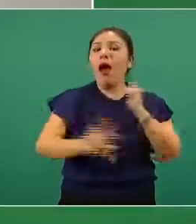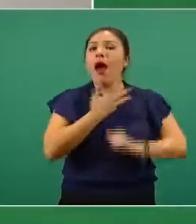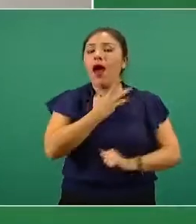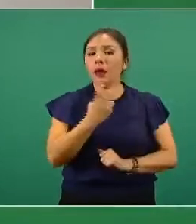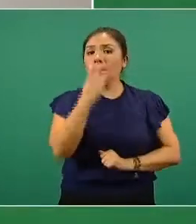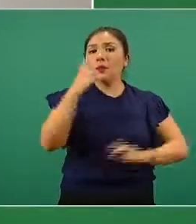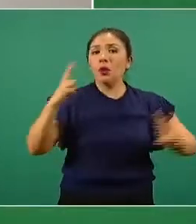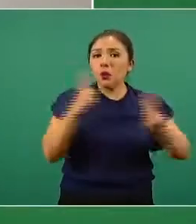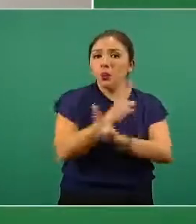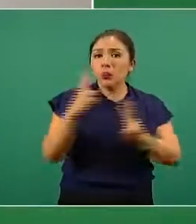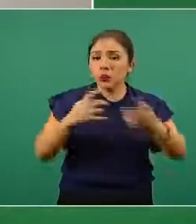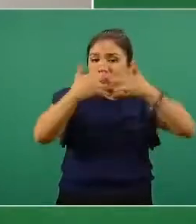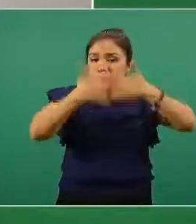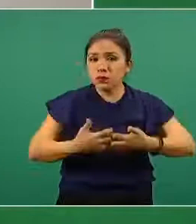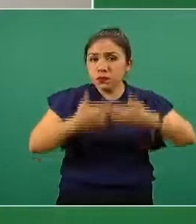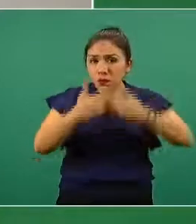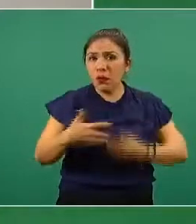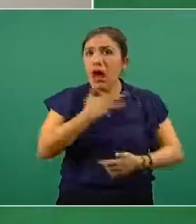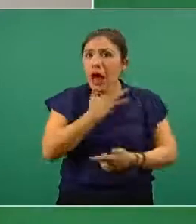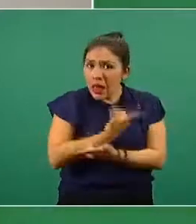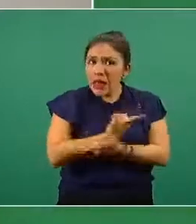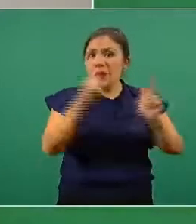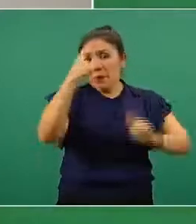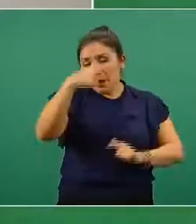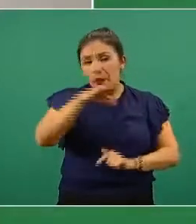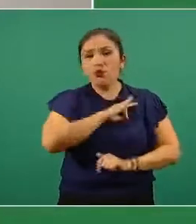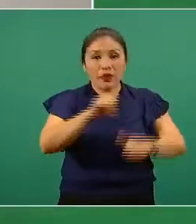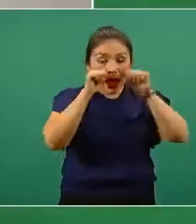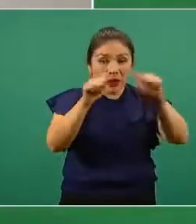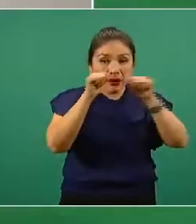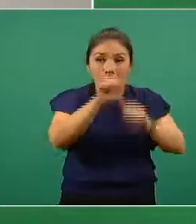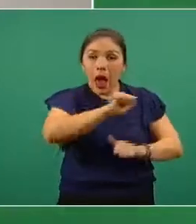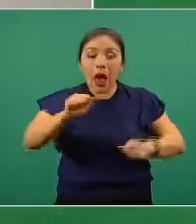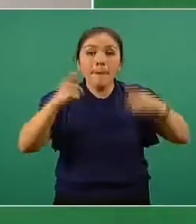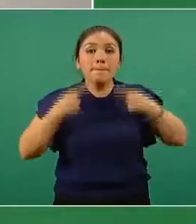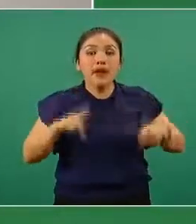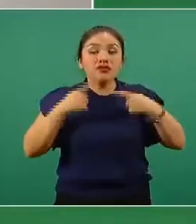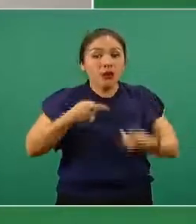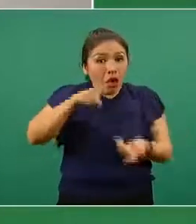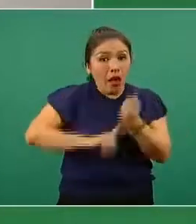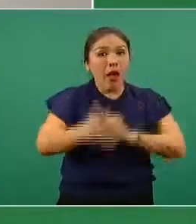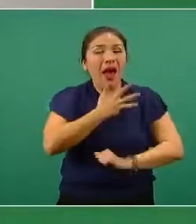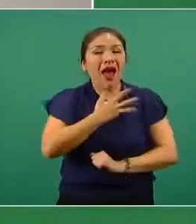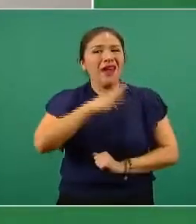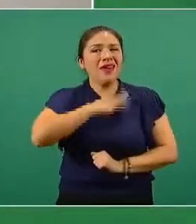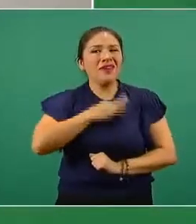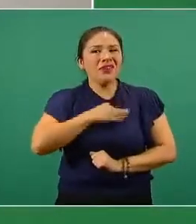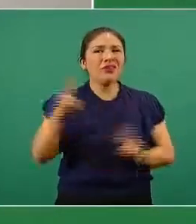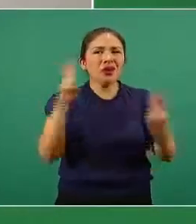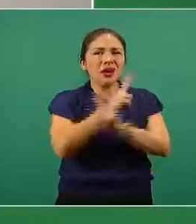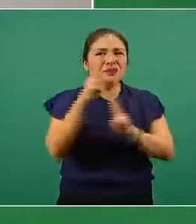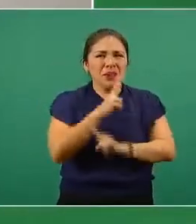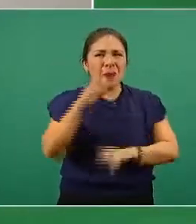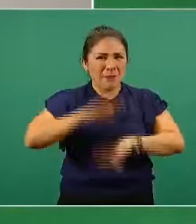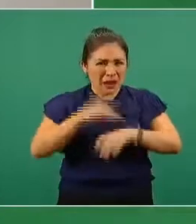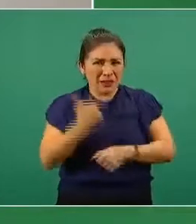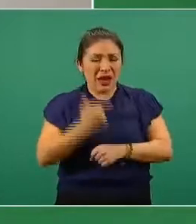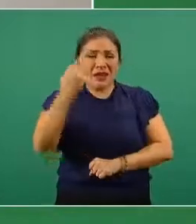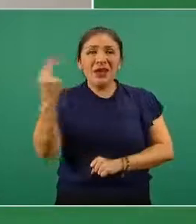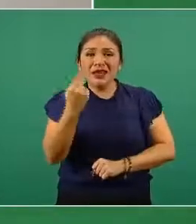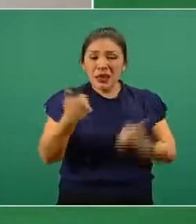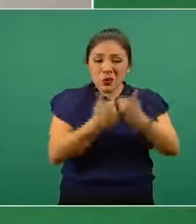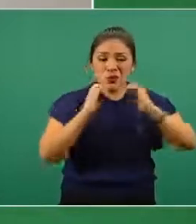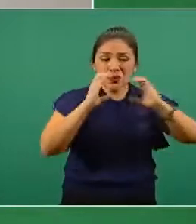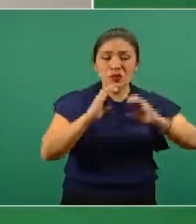mecánico, disponibles para la atención de personas que tengan infección respiratoria aguda grave y que requieran de